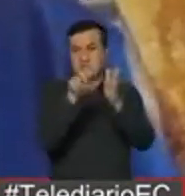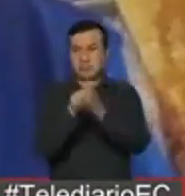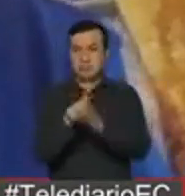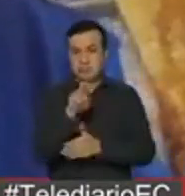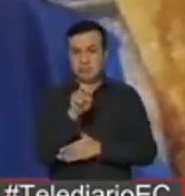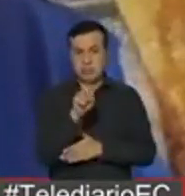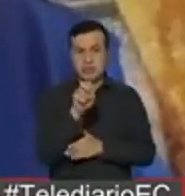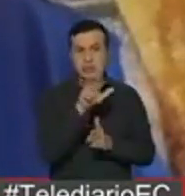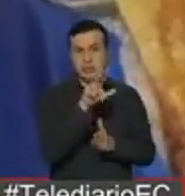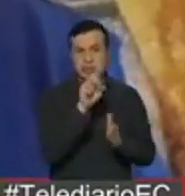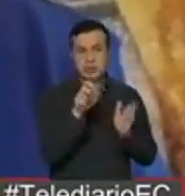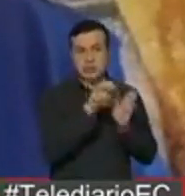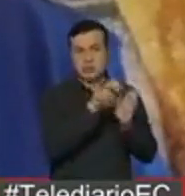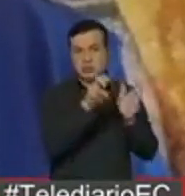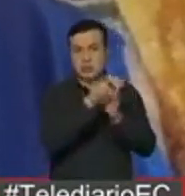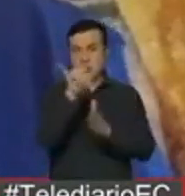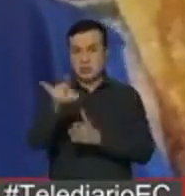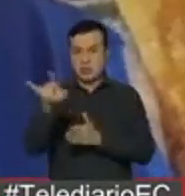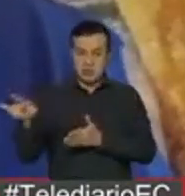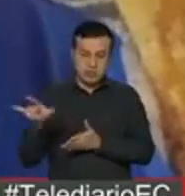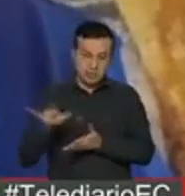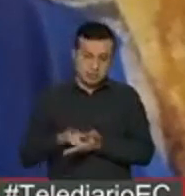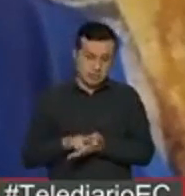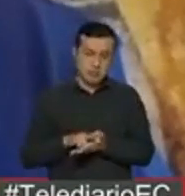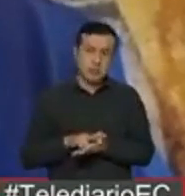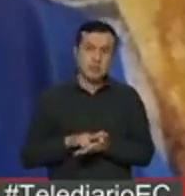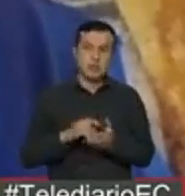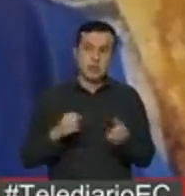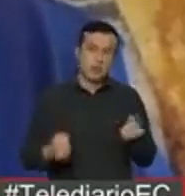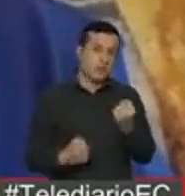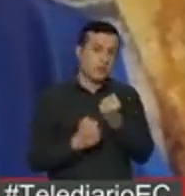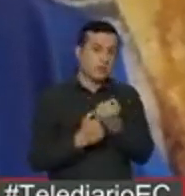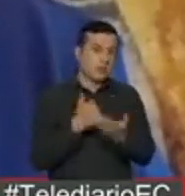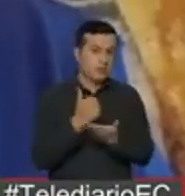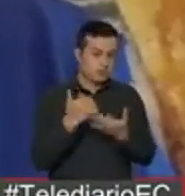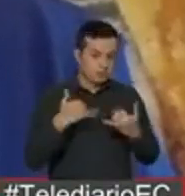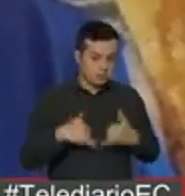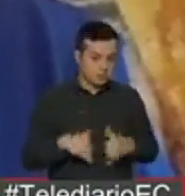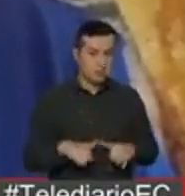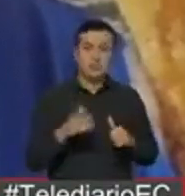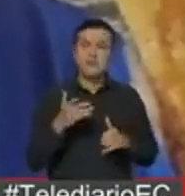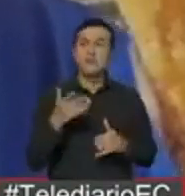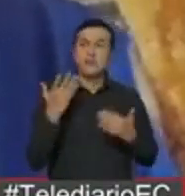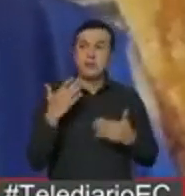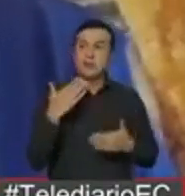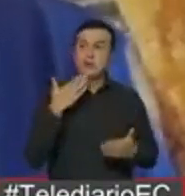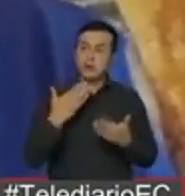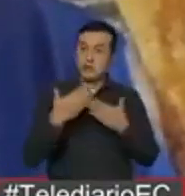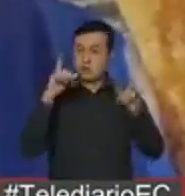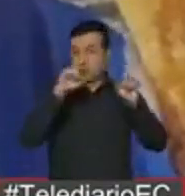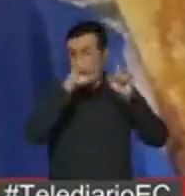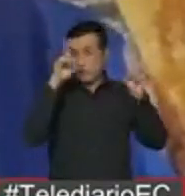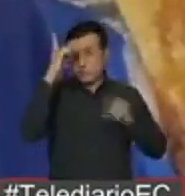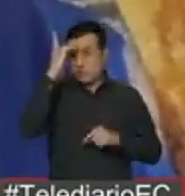30 ecuatorianos. Esa fue nuestra contribución. Y gracias a la empresa, gracias a